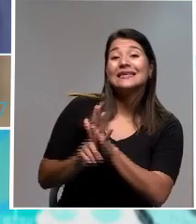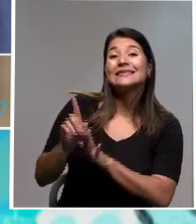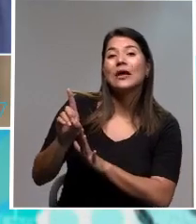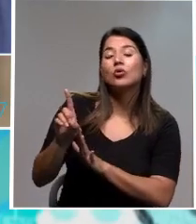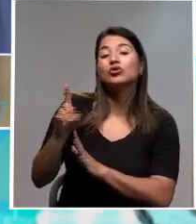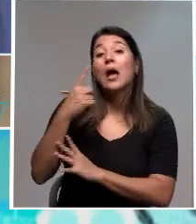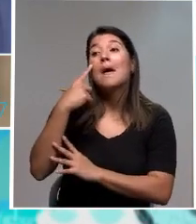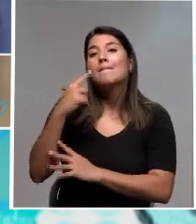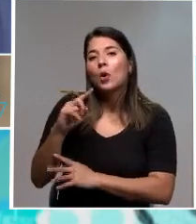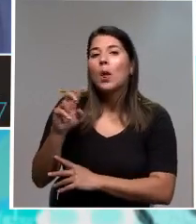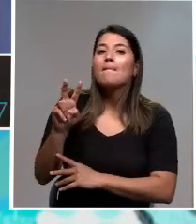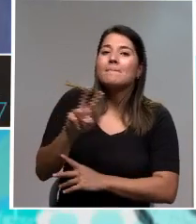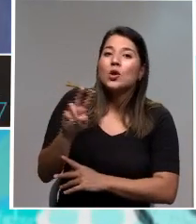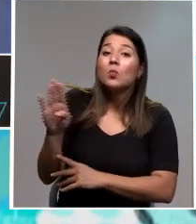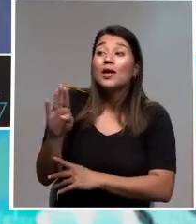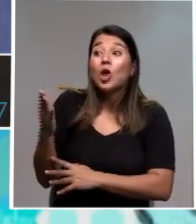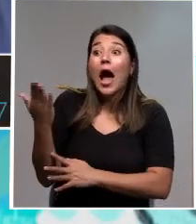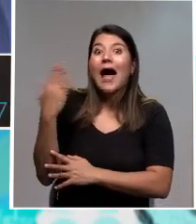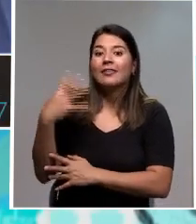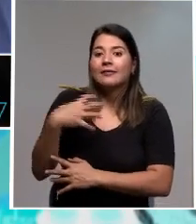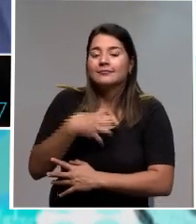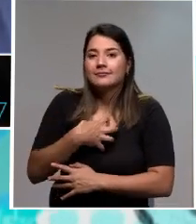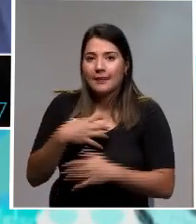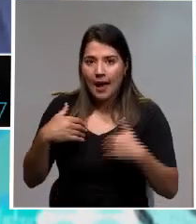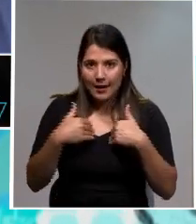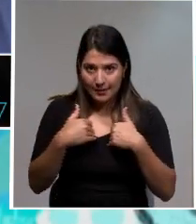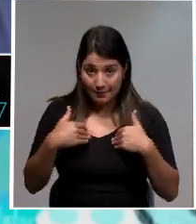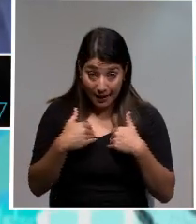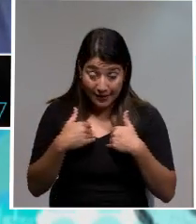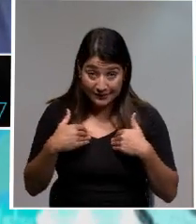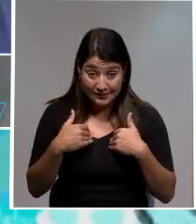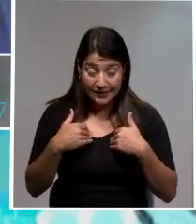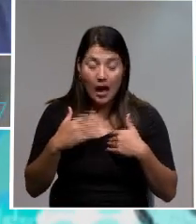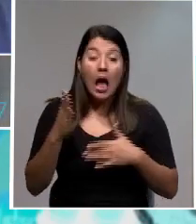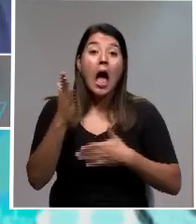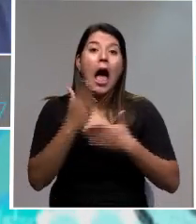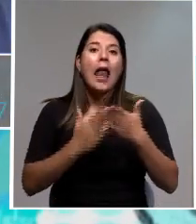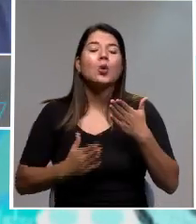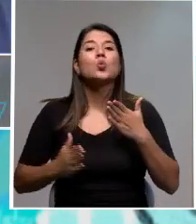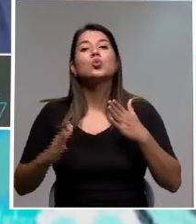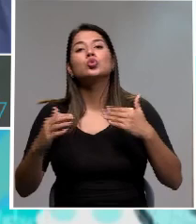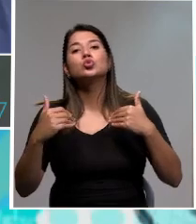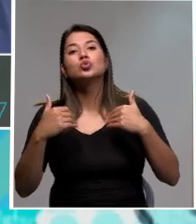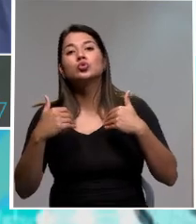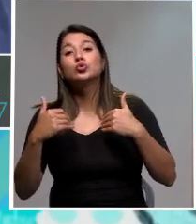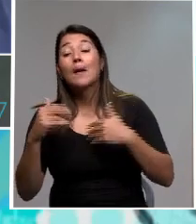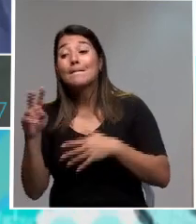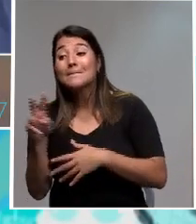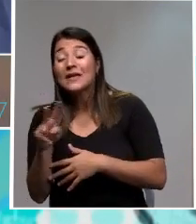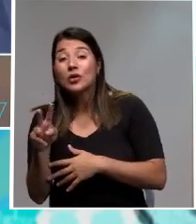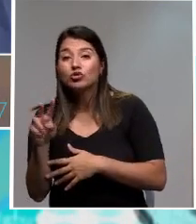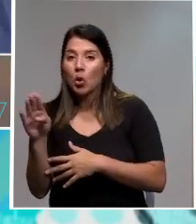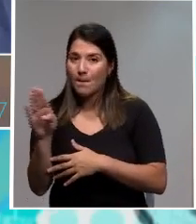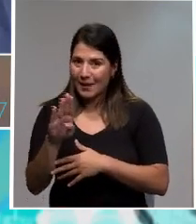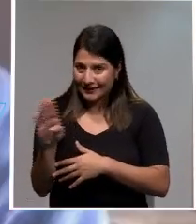de los animales. Algunas especies biológicas de bacterias y de virus particularmente tienen la